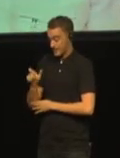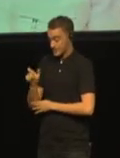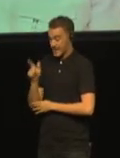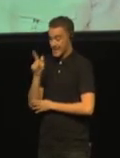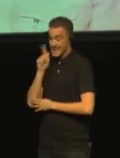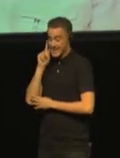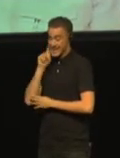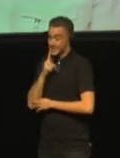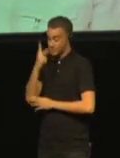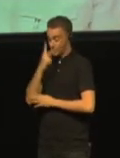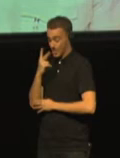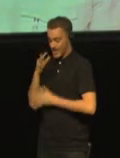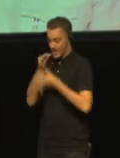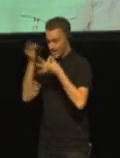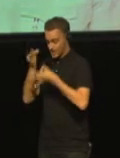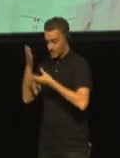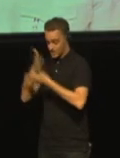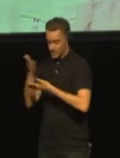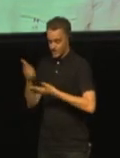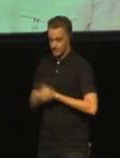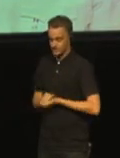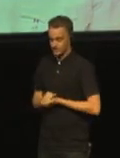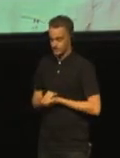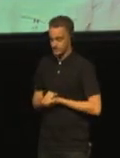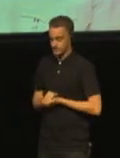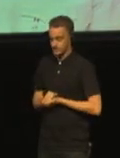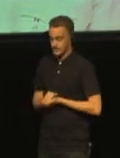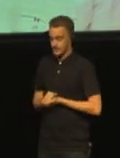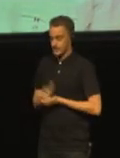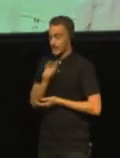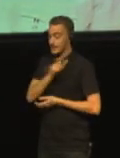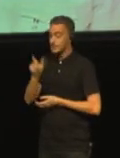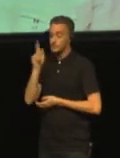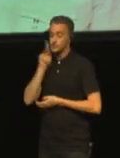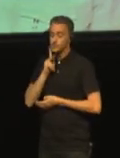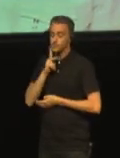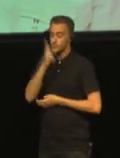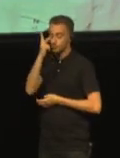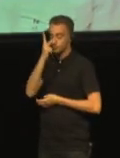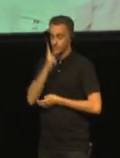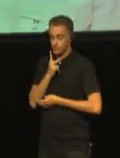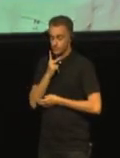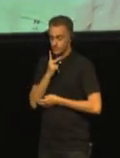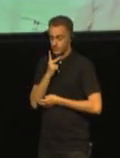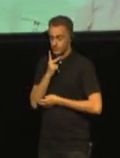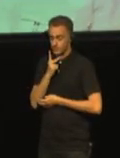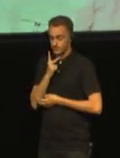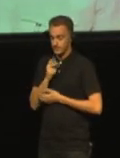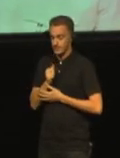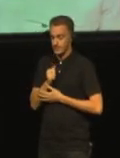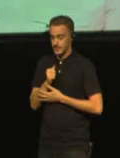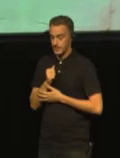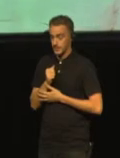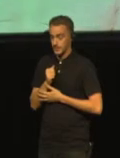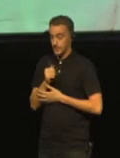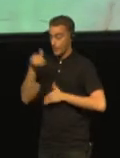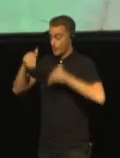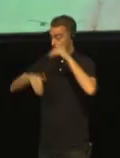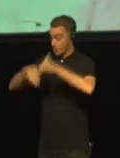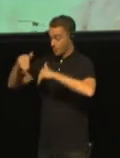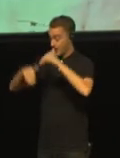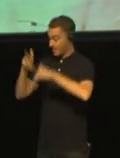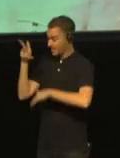práctica. Ya he mencionado que las personas sordociegas no pueden ejercer, por ejemplo, su derecho a